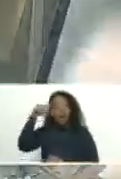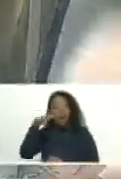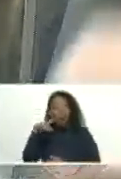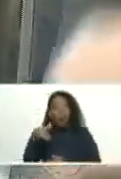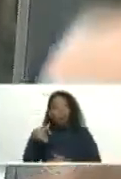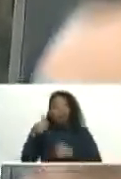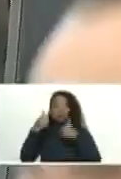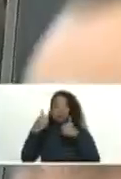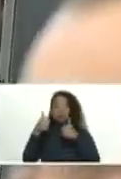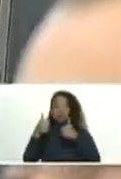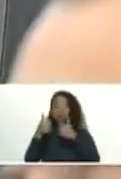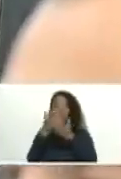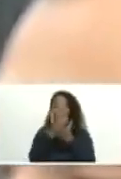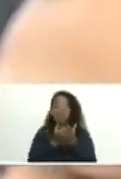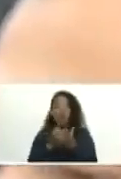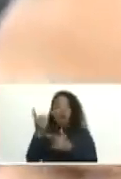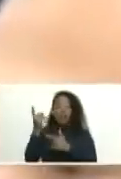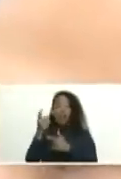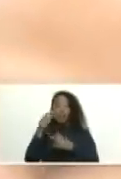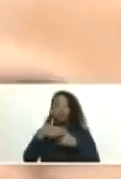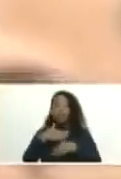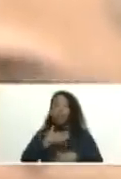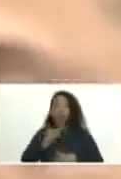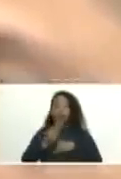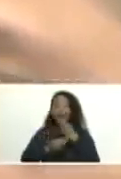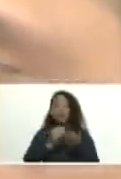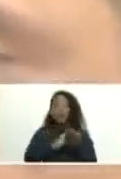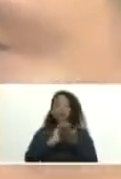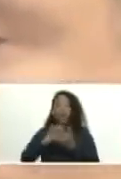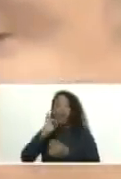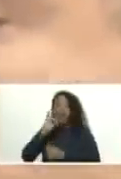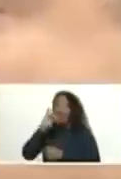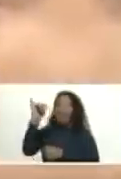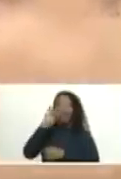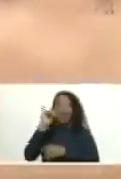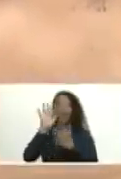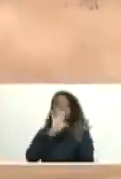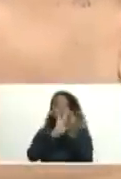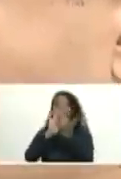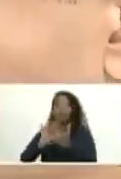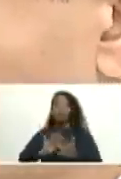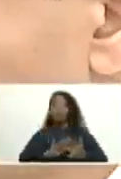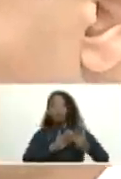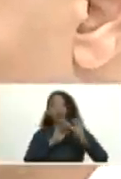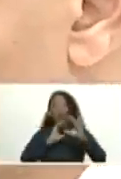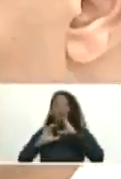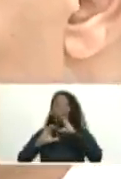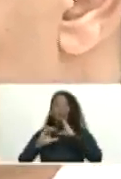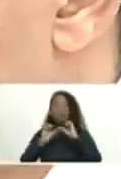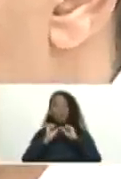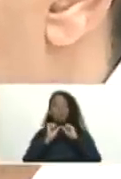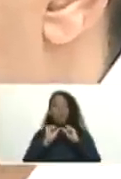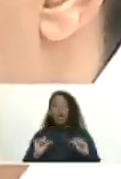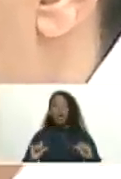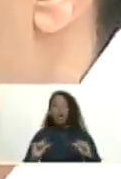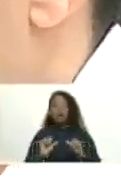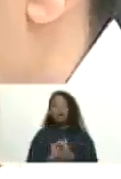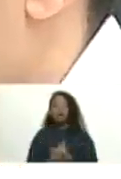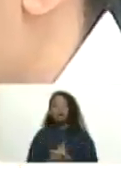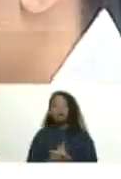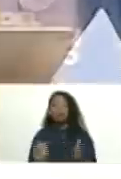por nuestro pueblo para ser su ventana de denuncia, su ventana de conexión y su ventana de comunicación permanente